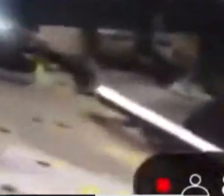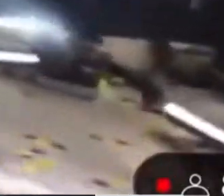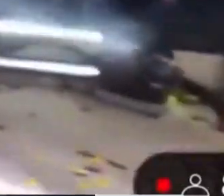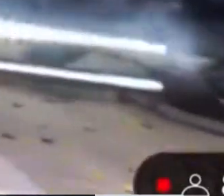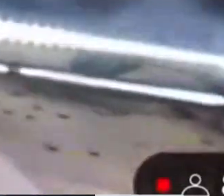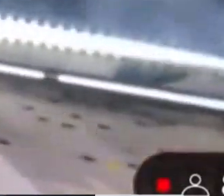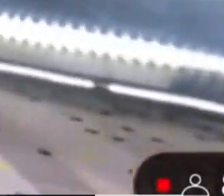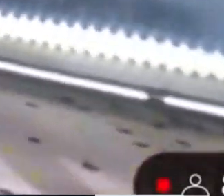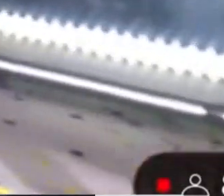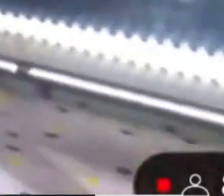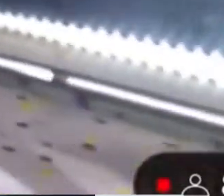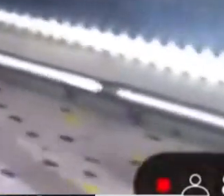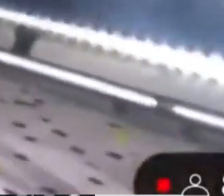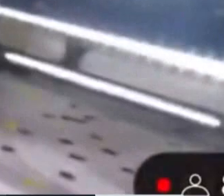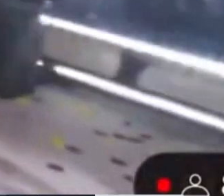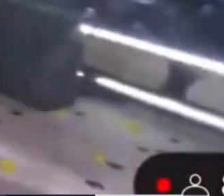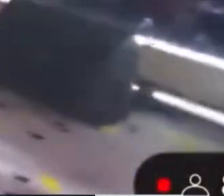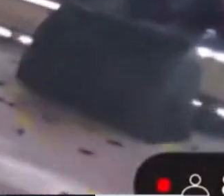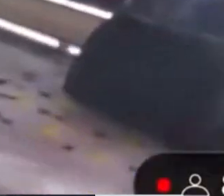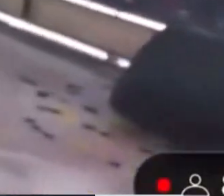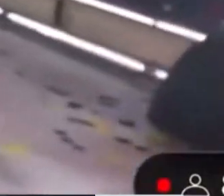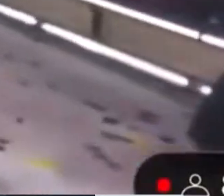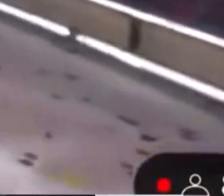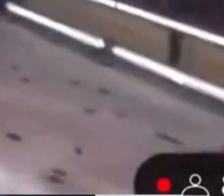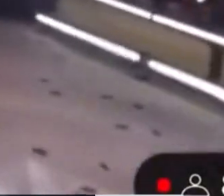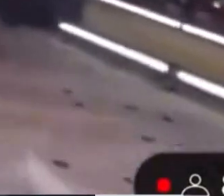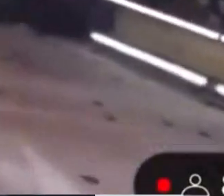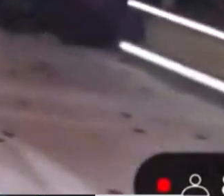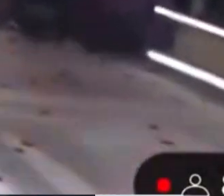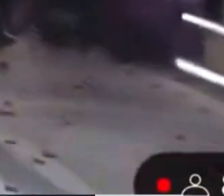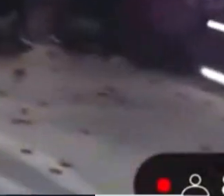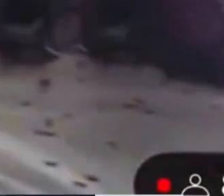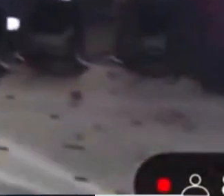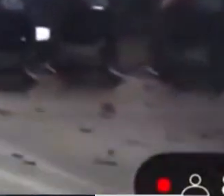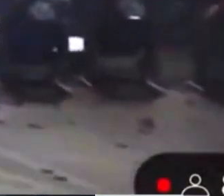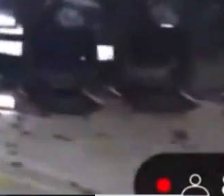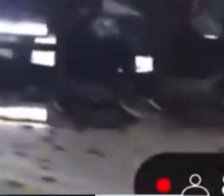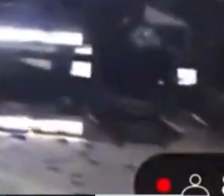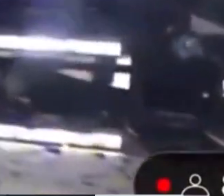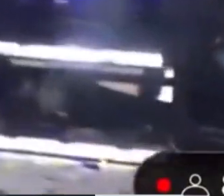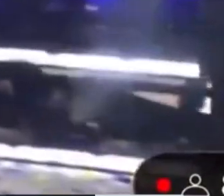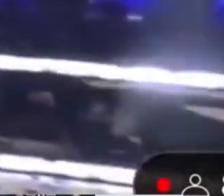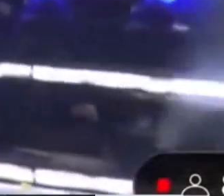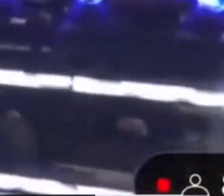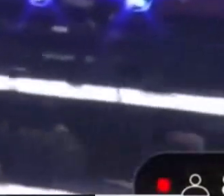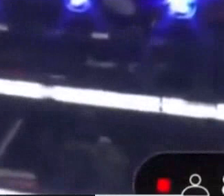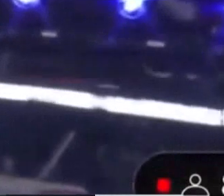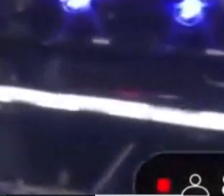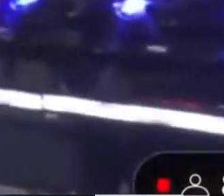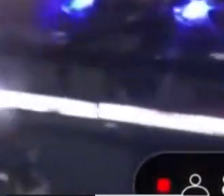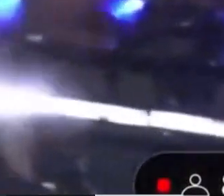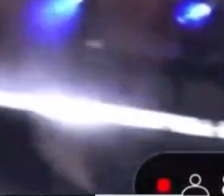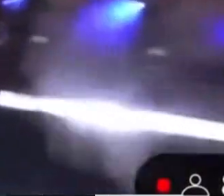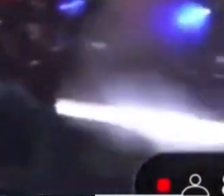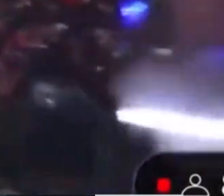pa' qué. Sé que no es sincero conociéndote. Y aunque pude, sola te necesité. A lo de siempre